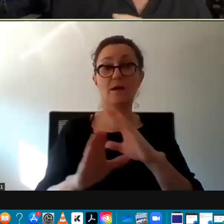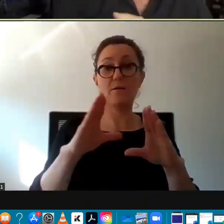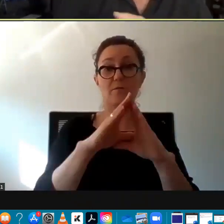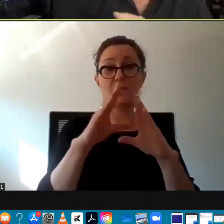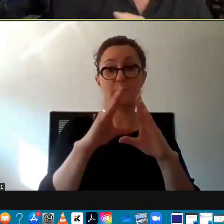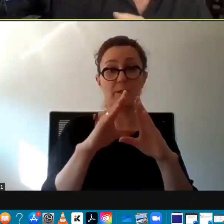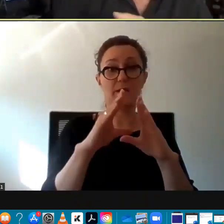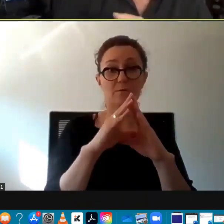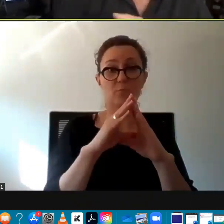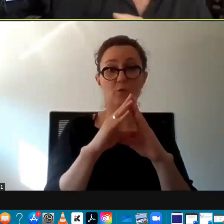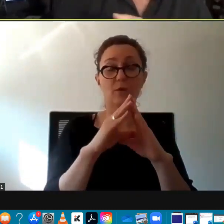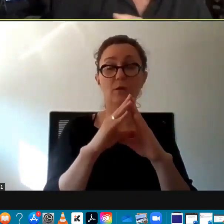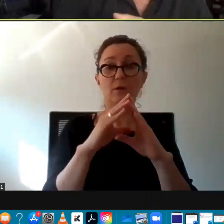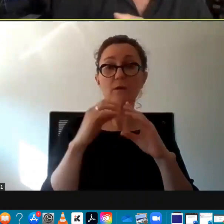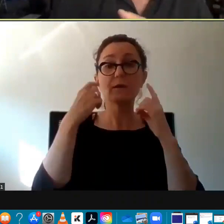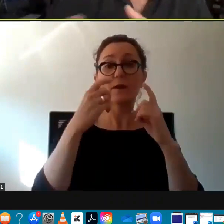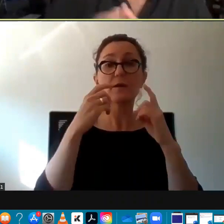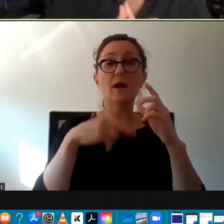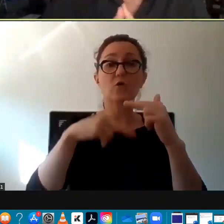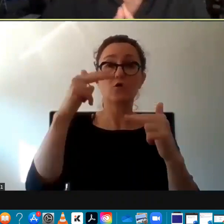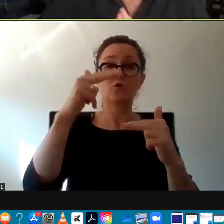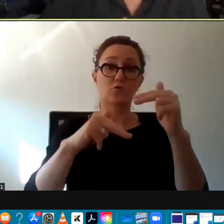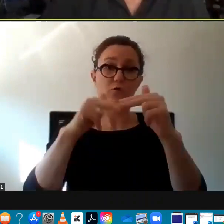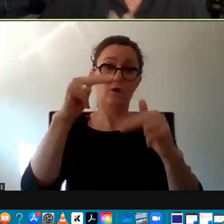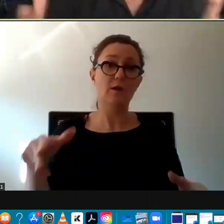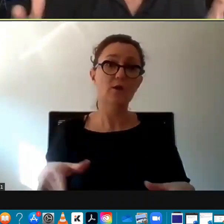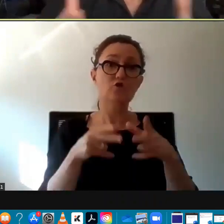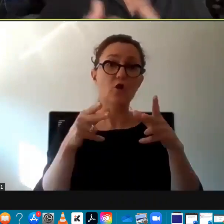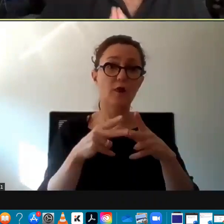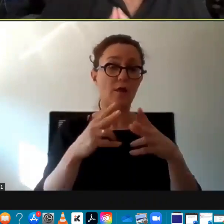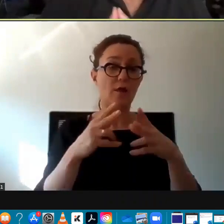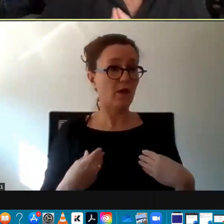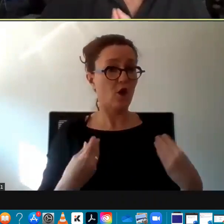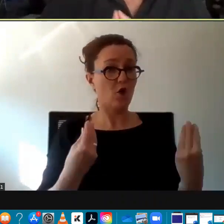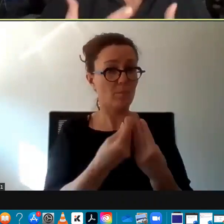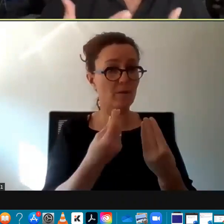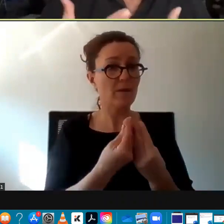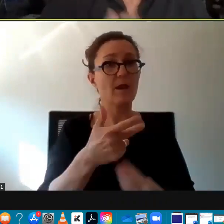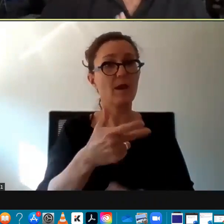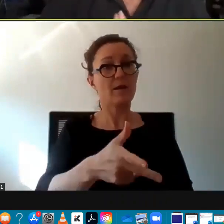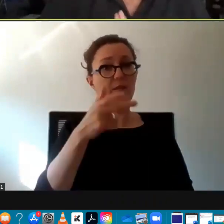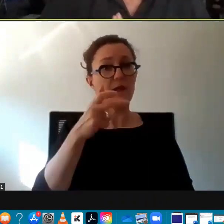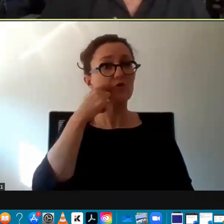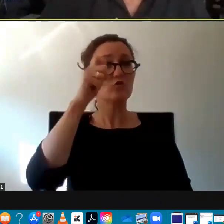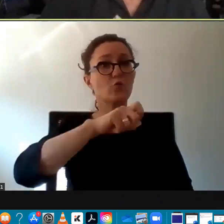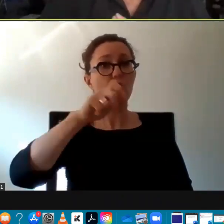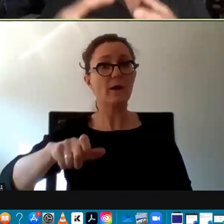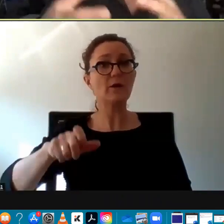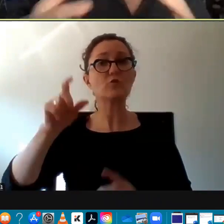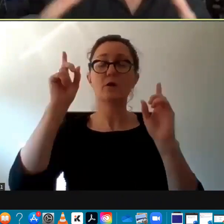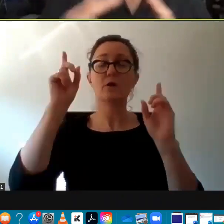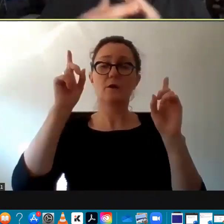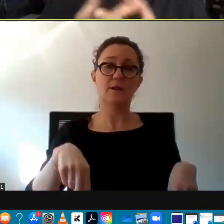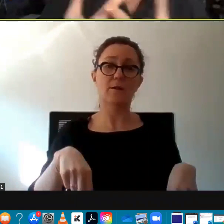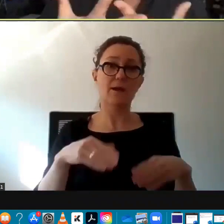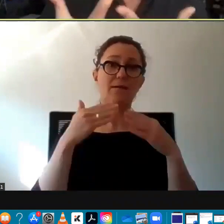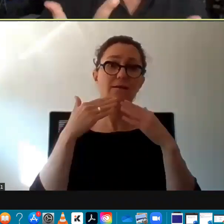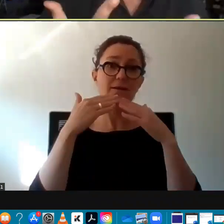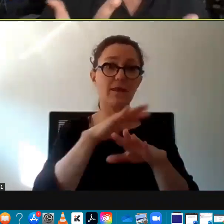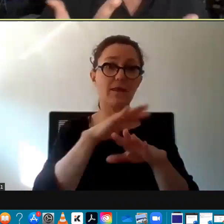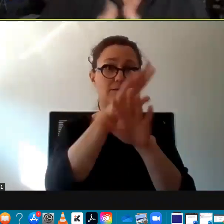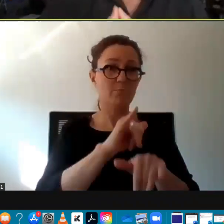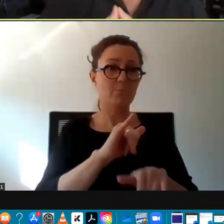ellos construir una sociedad basada en la convivencia, basada en los derechos humanos y basada en la paz y los